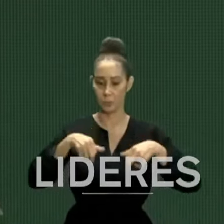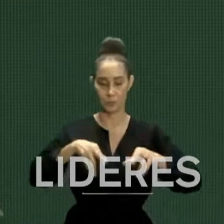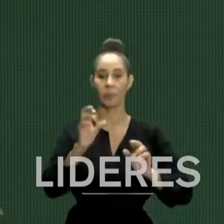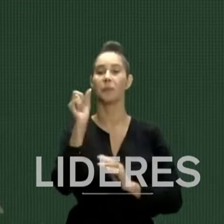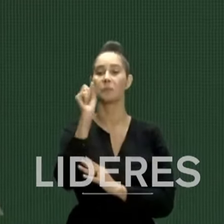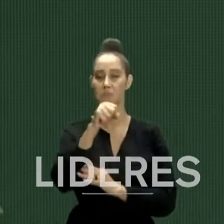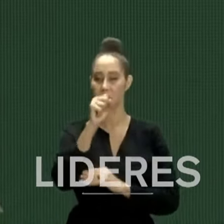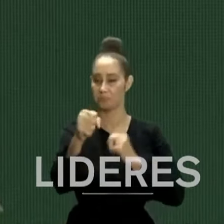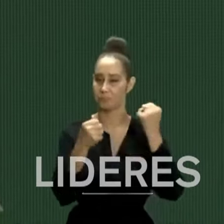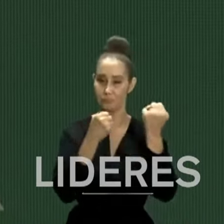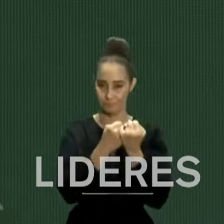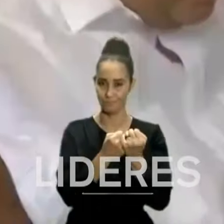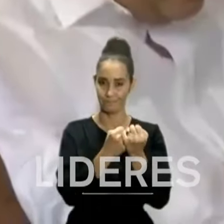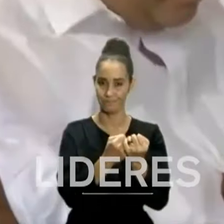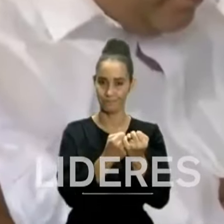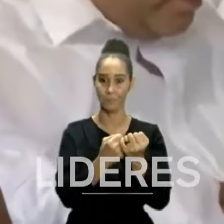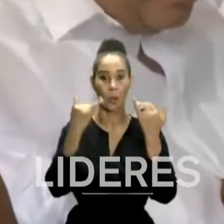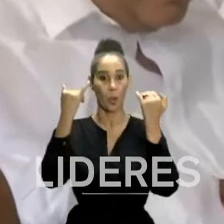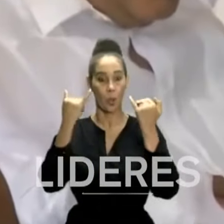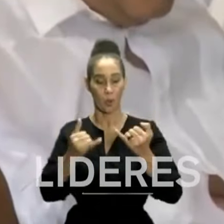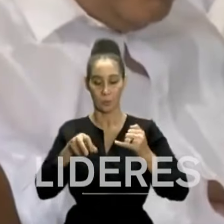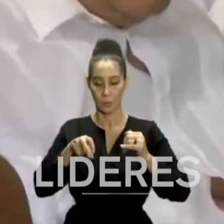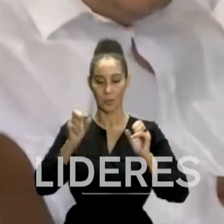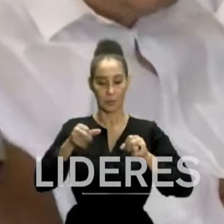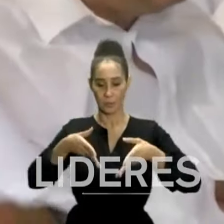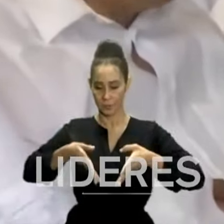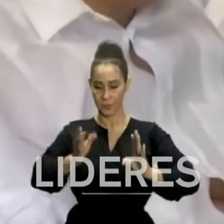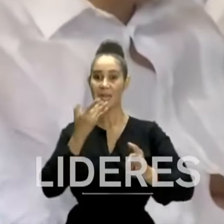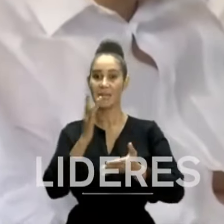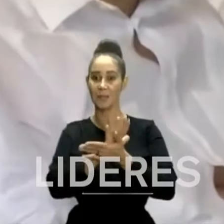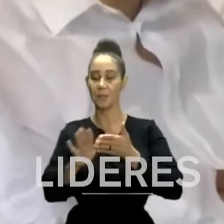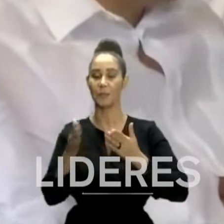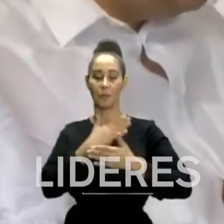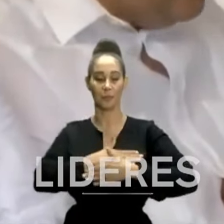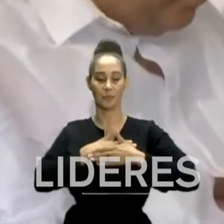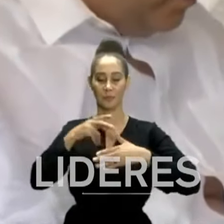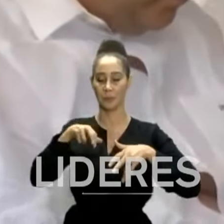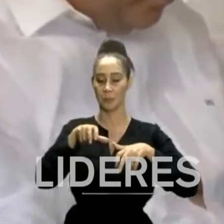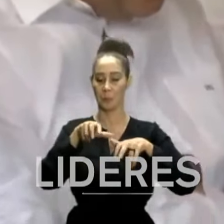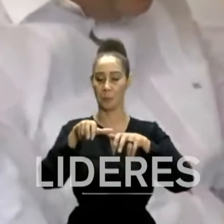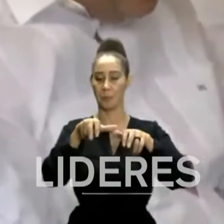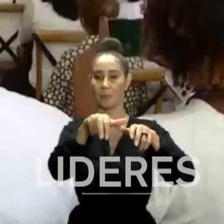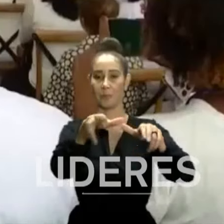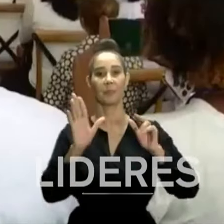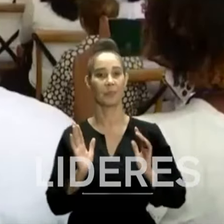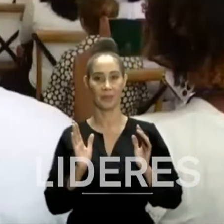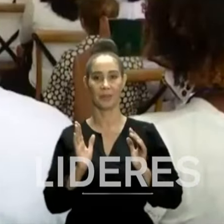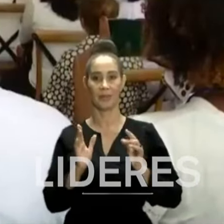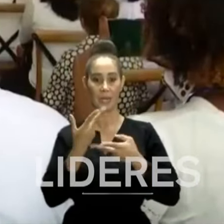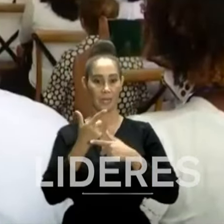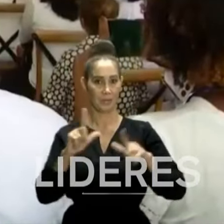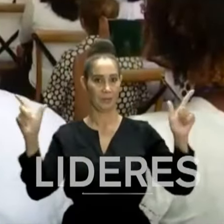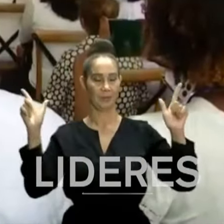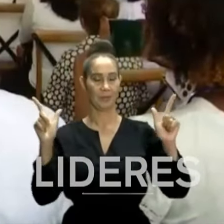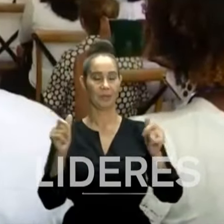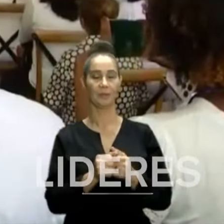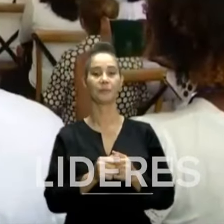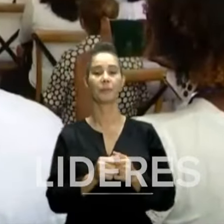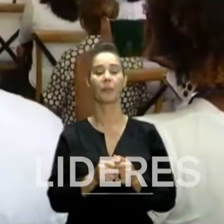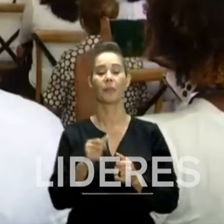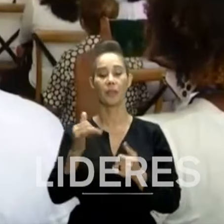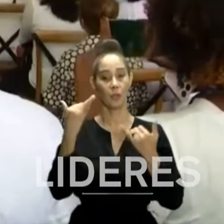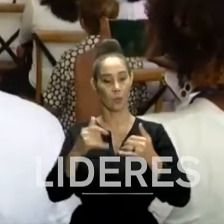que sí. Y hoy tenemos un paseo hermoso que podremos disfrutar y que también daremos